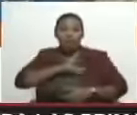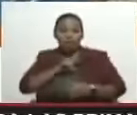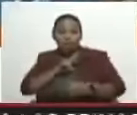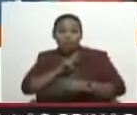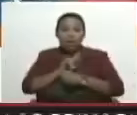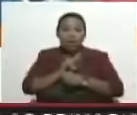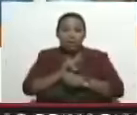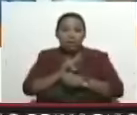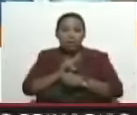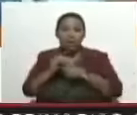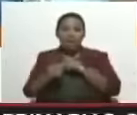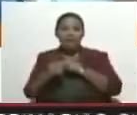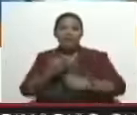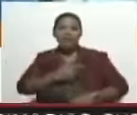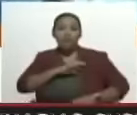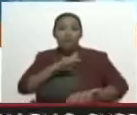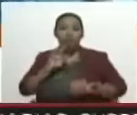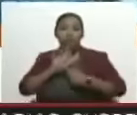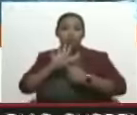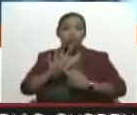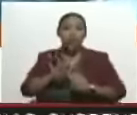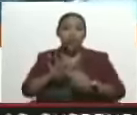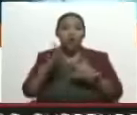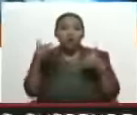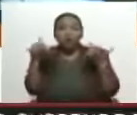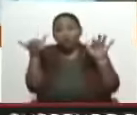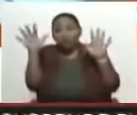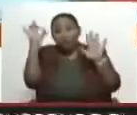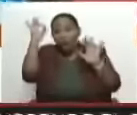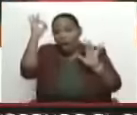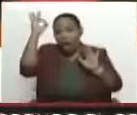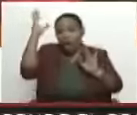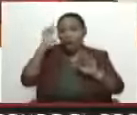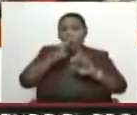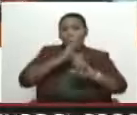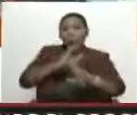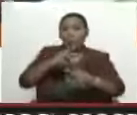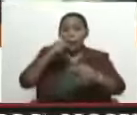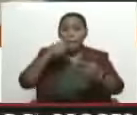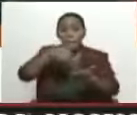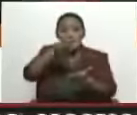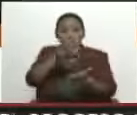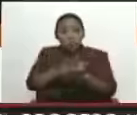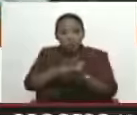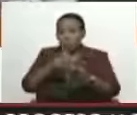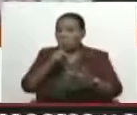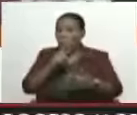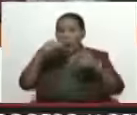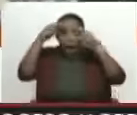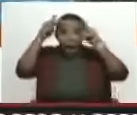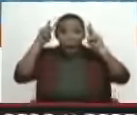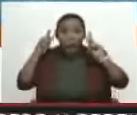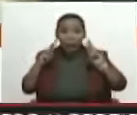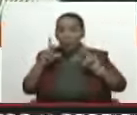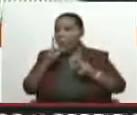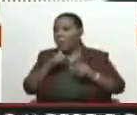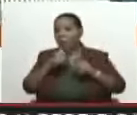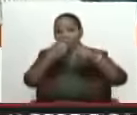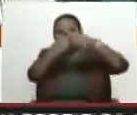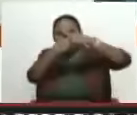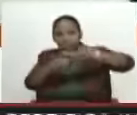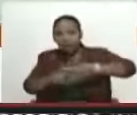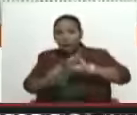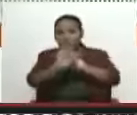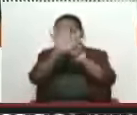fraude. Presentaron al país supuestos resultados sin ningún tipo de validez, sin ningún tipo de transparencia, sin una auditoría